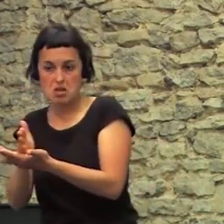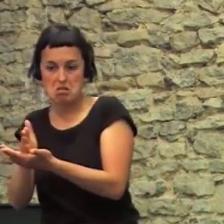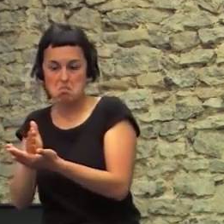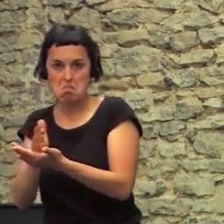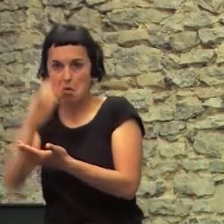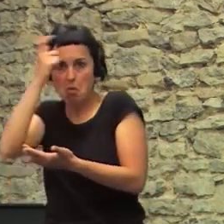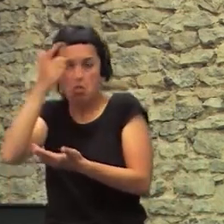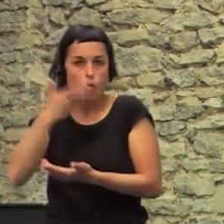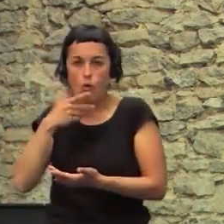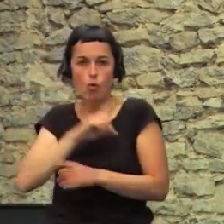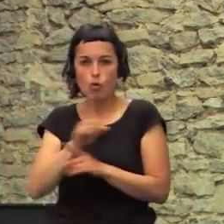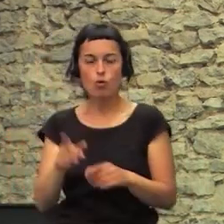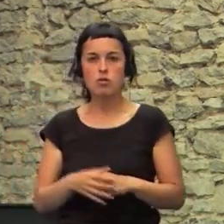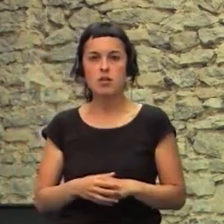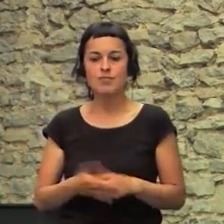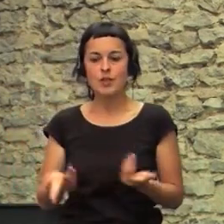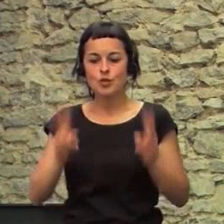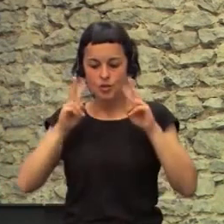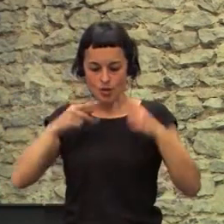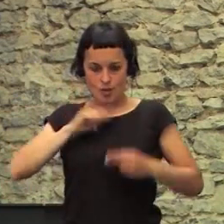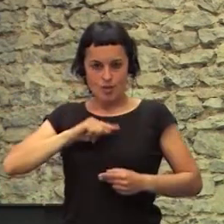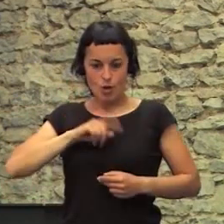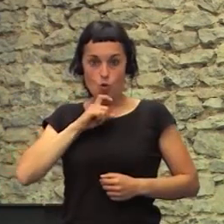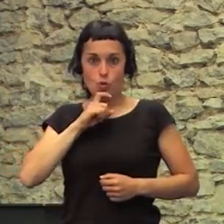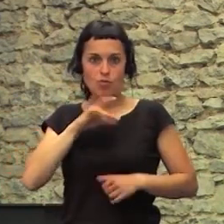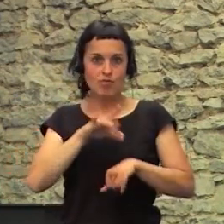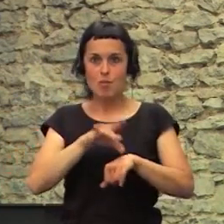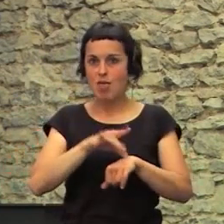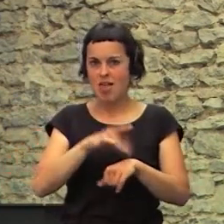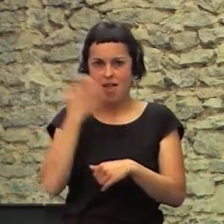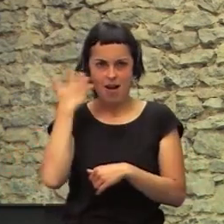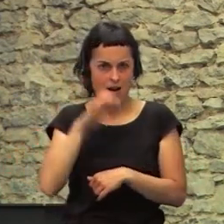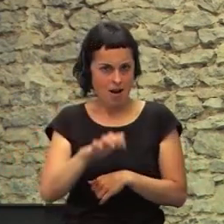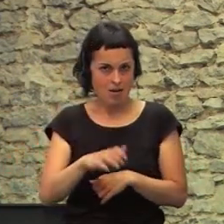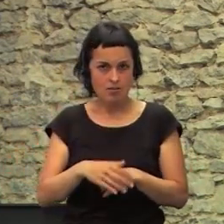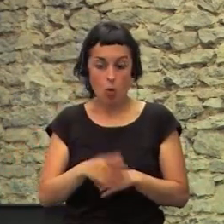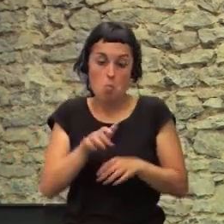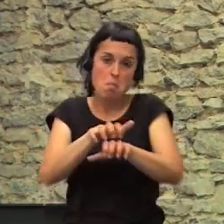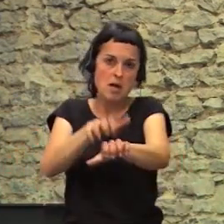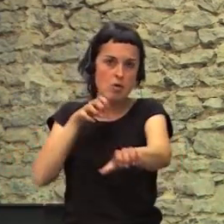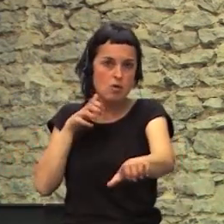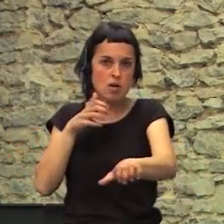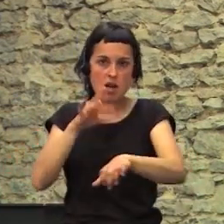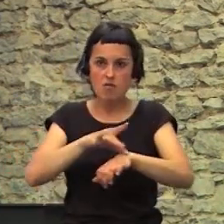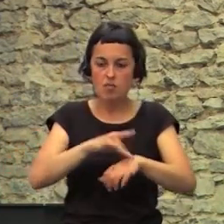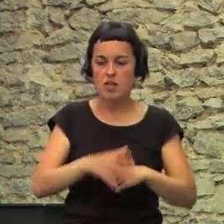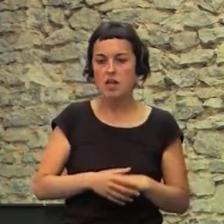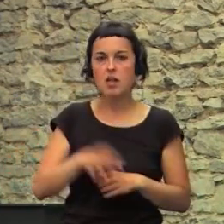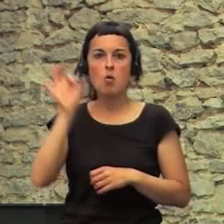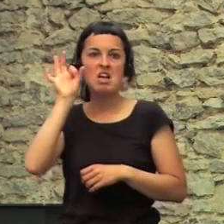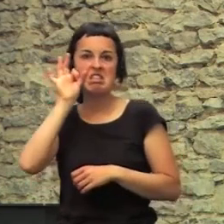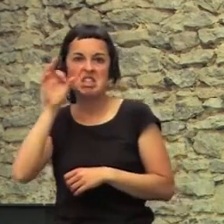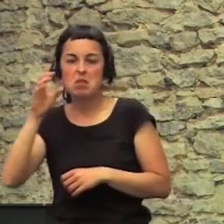¿Cómo que sienten que tienen? Pues algún tipo de enfermedad rara, muchas de ellas, síndrome de Turner, síndrome